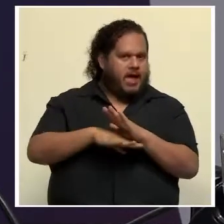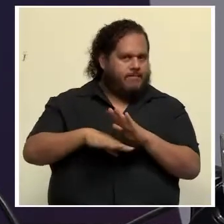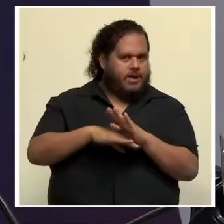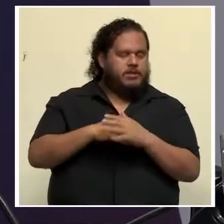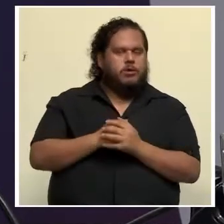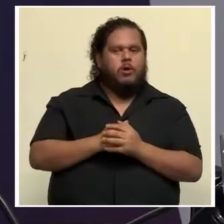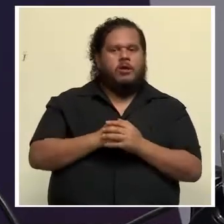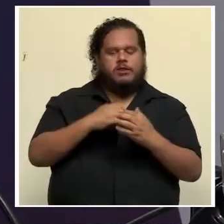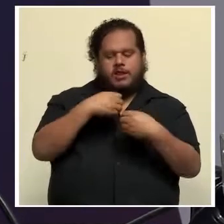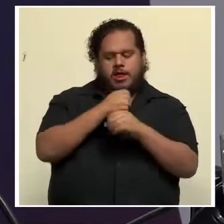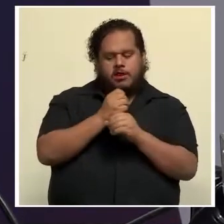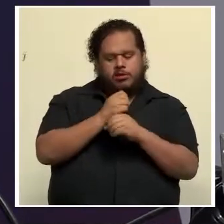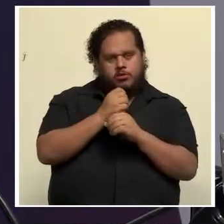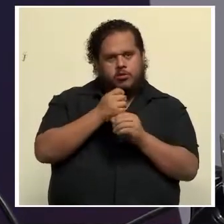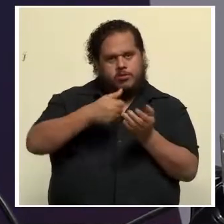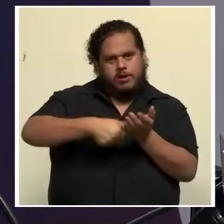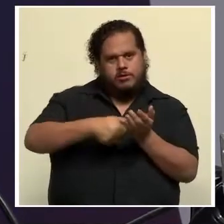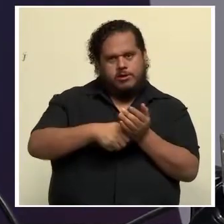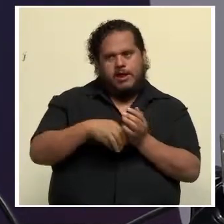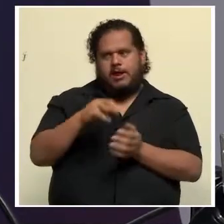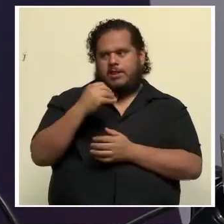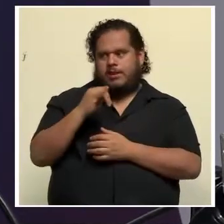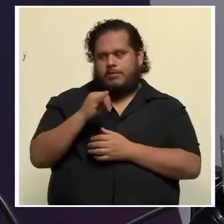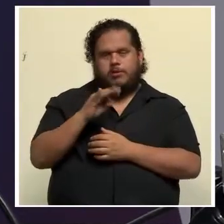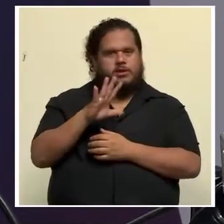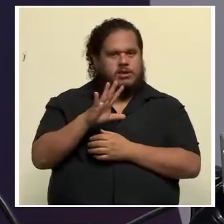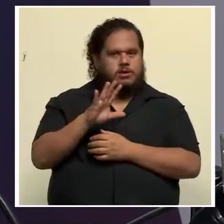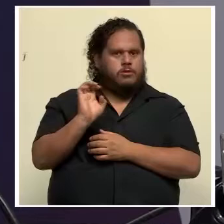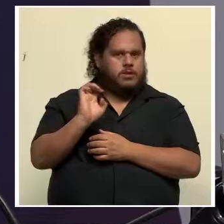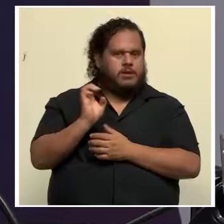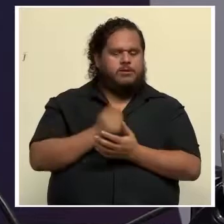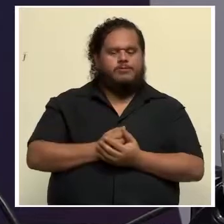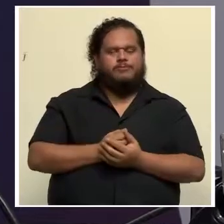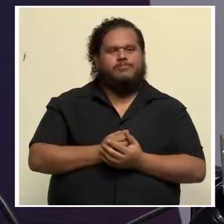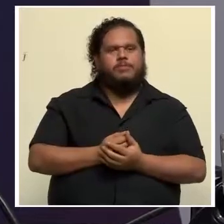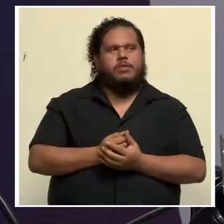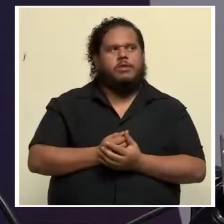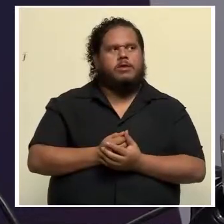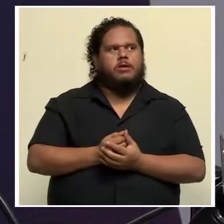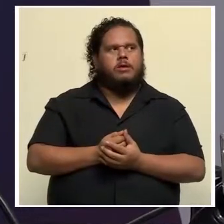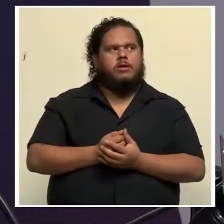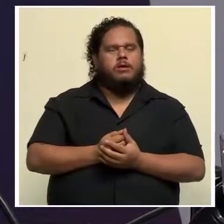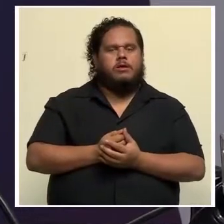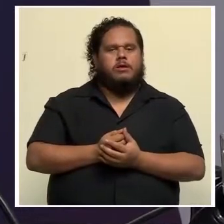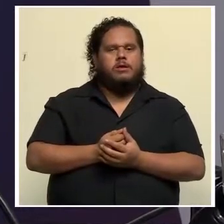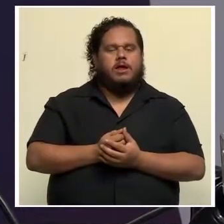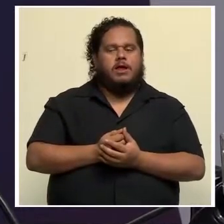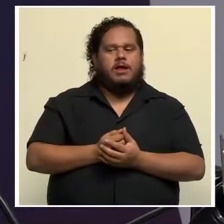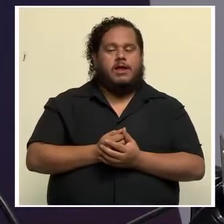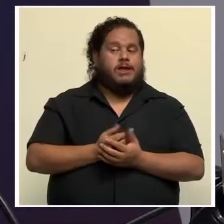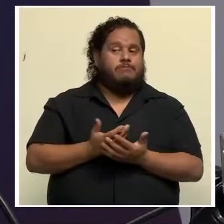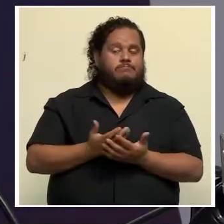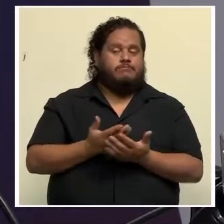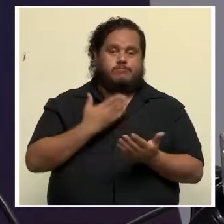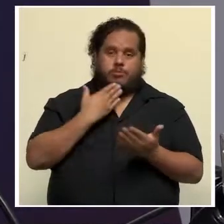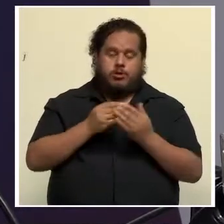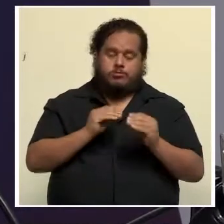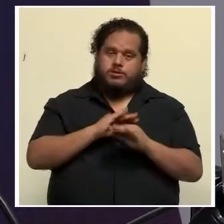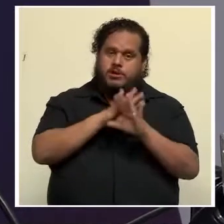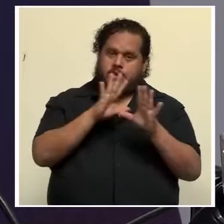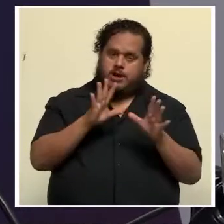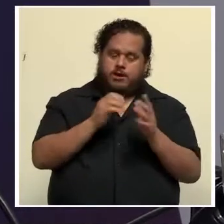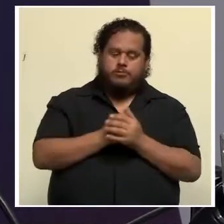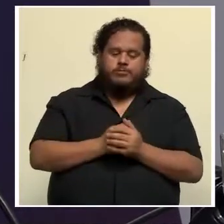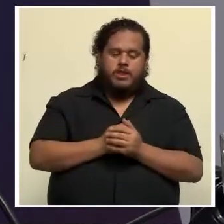de suma electoral de miércoles 5 de enero. Sin lugar a dudas,